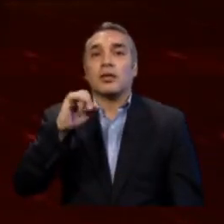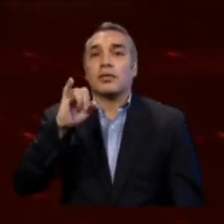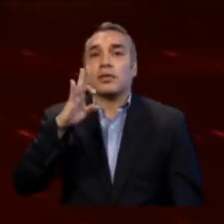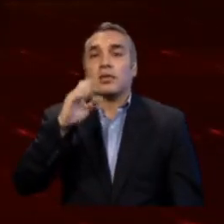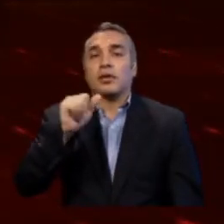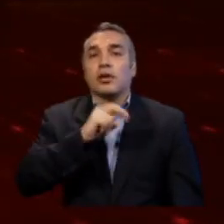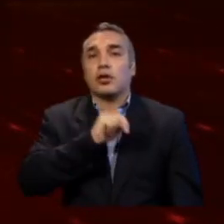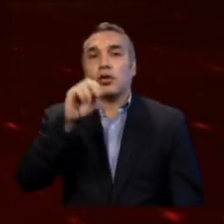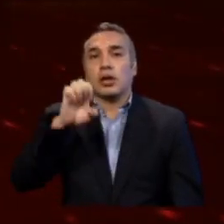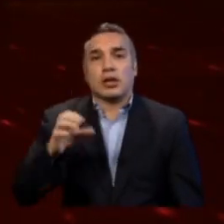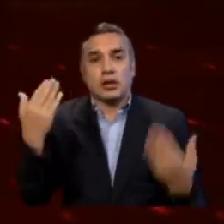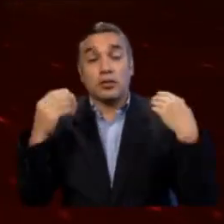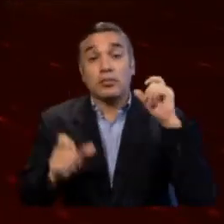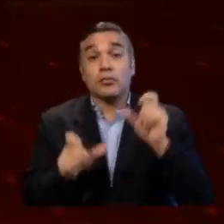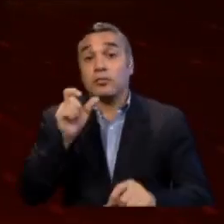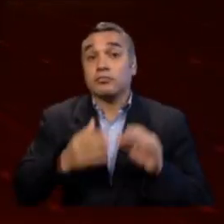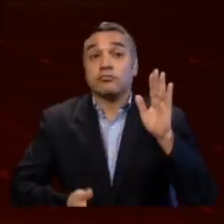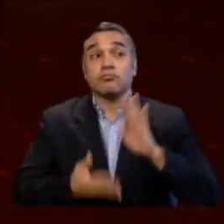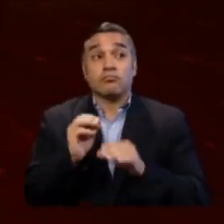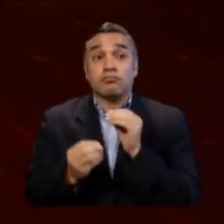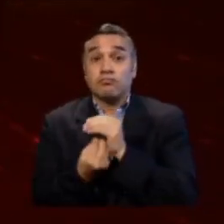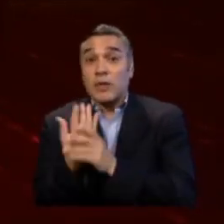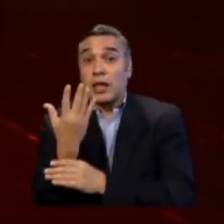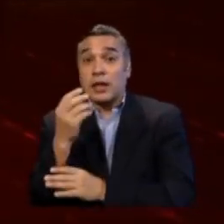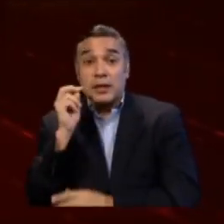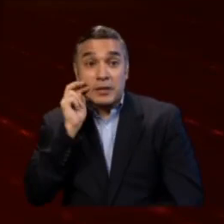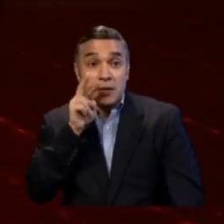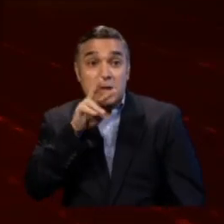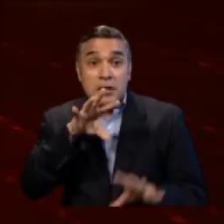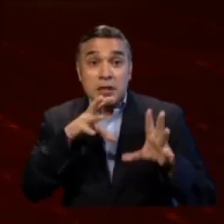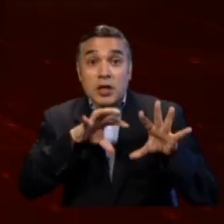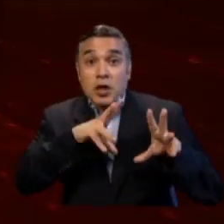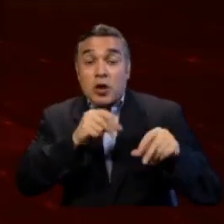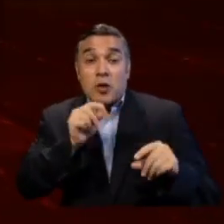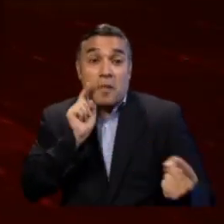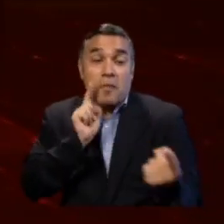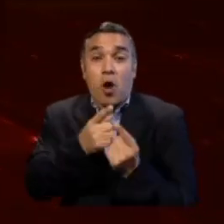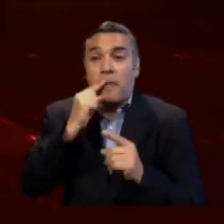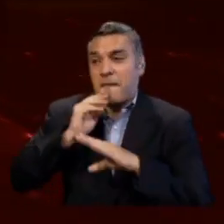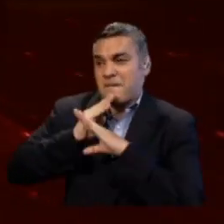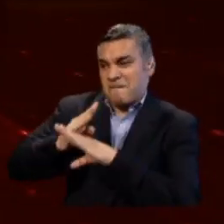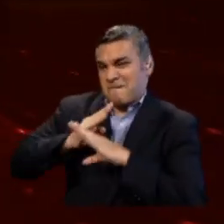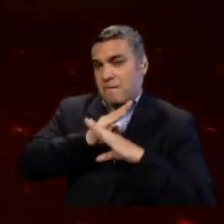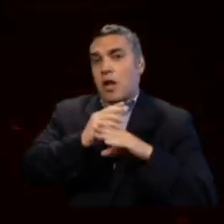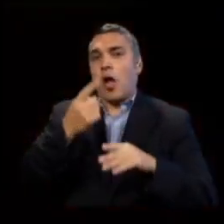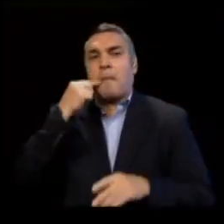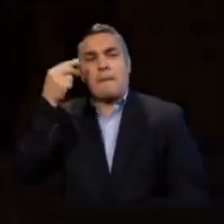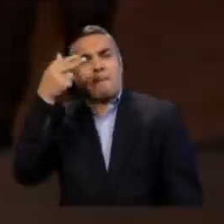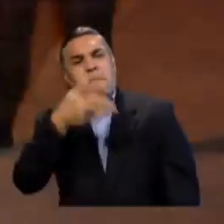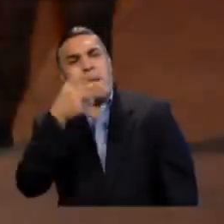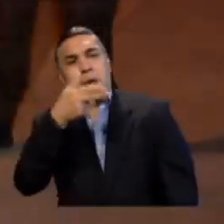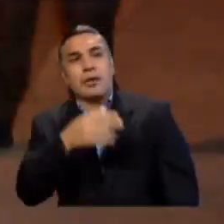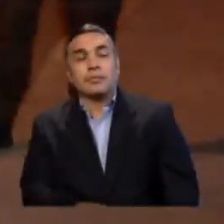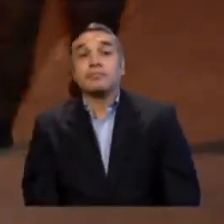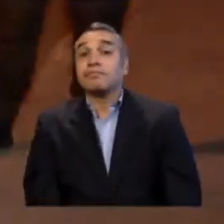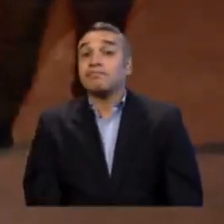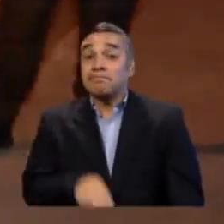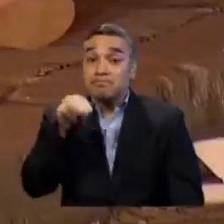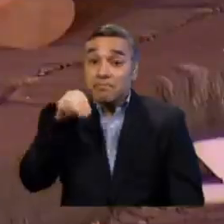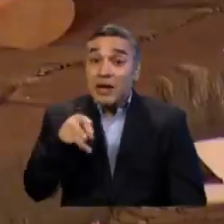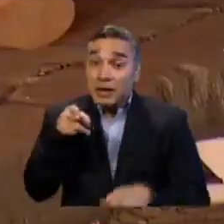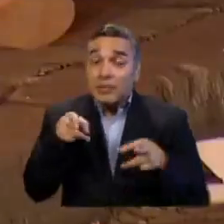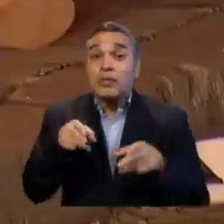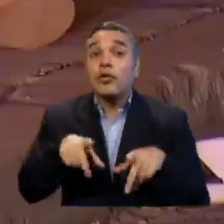Guayaquil. Sujetos que salieron de los matorrales habrían pretendido robarle y al poner resistencia le dispararon. El mismo martes,